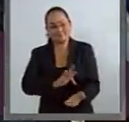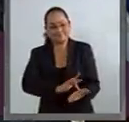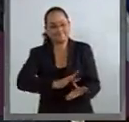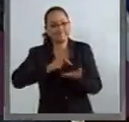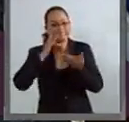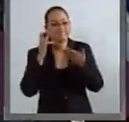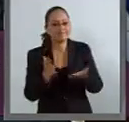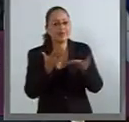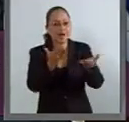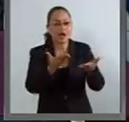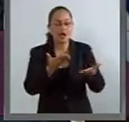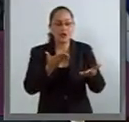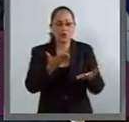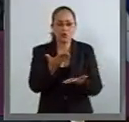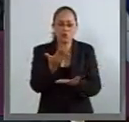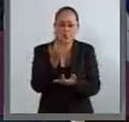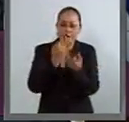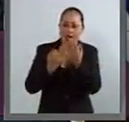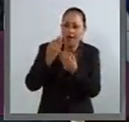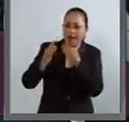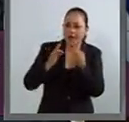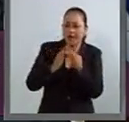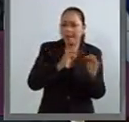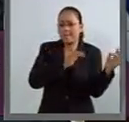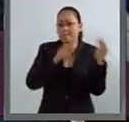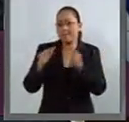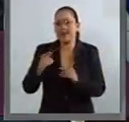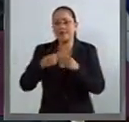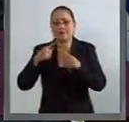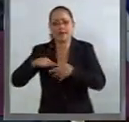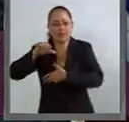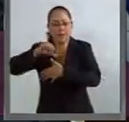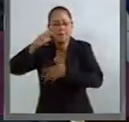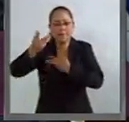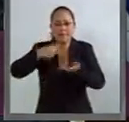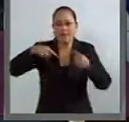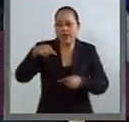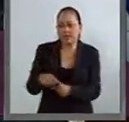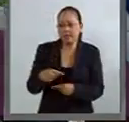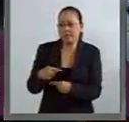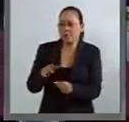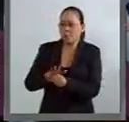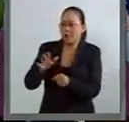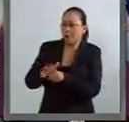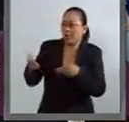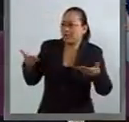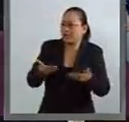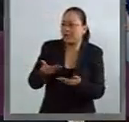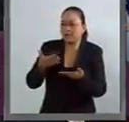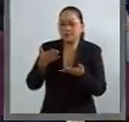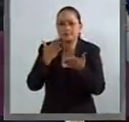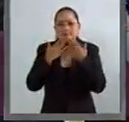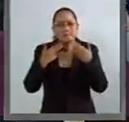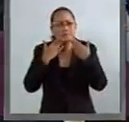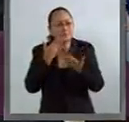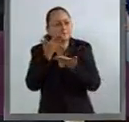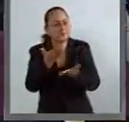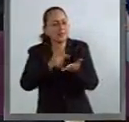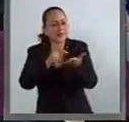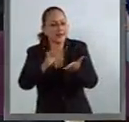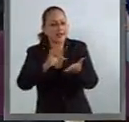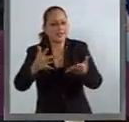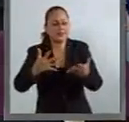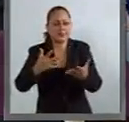agradecidos por la manera en que nos han tratado a todos los que hemos viajado de diferentes puntos de América para poder encontrarnos con parlamentarios y